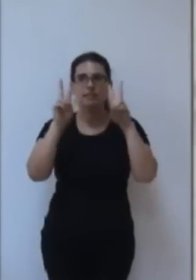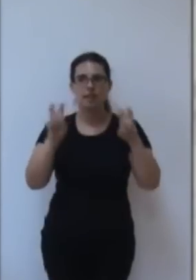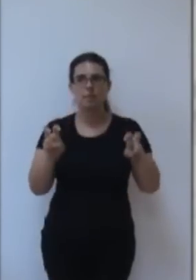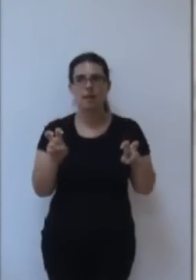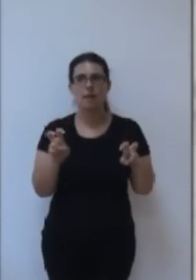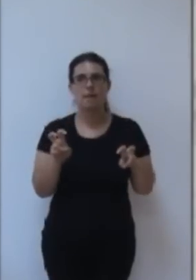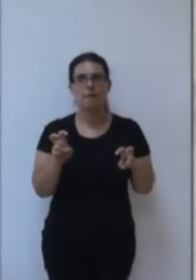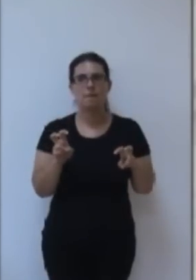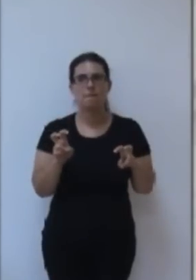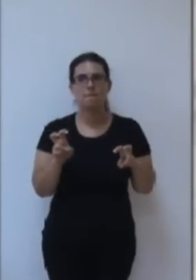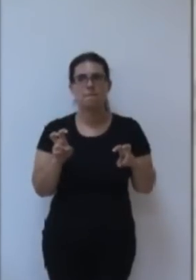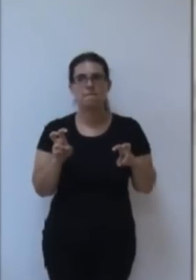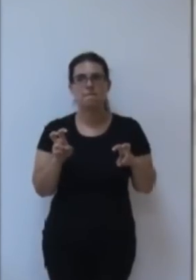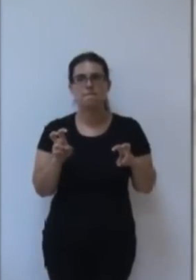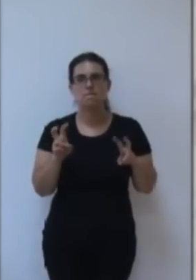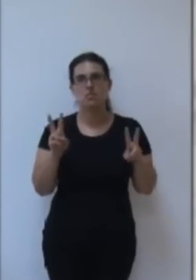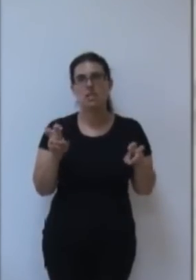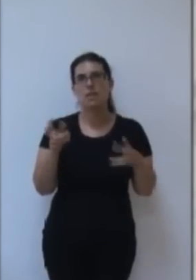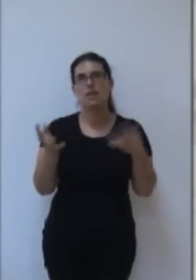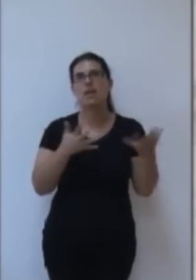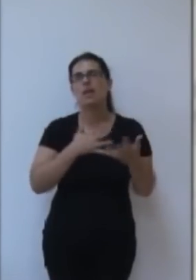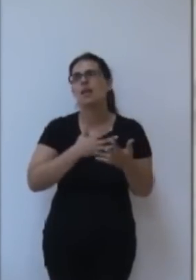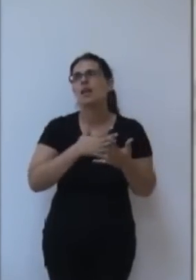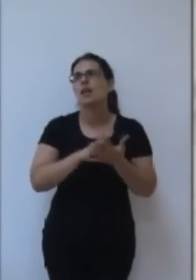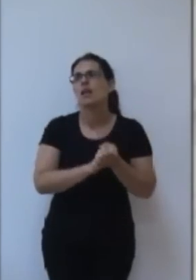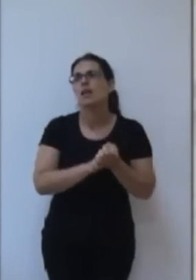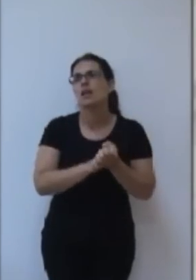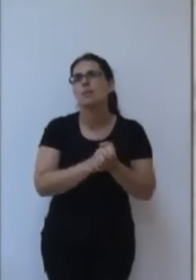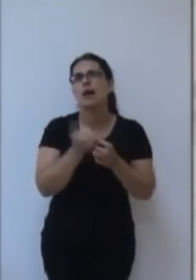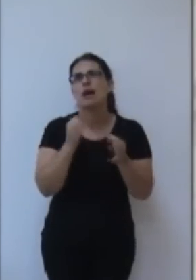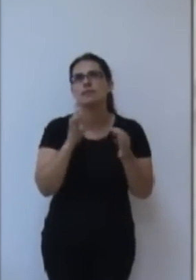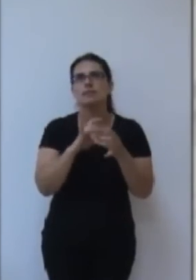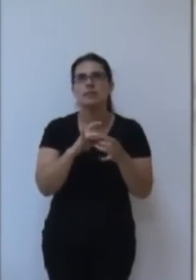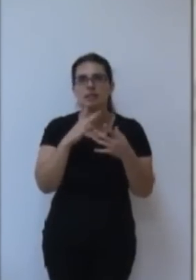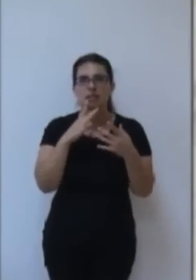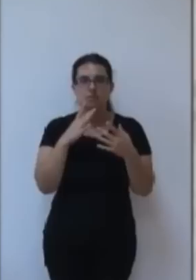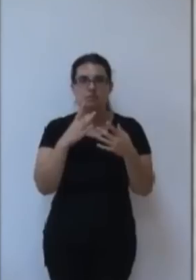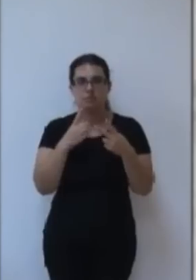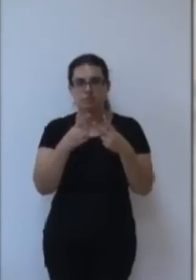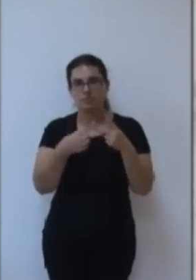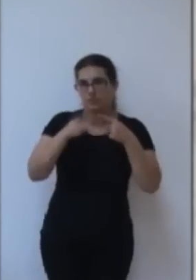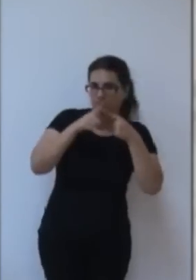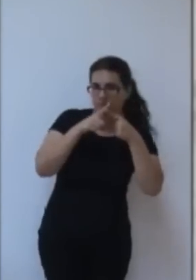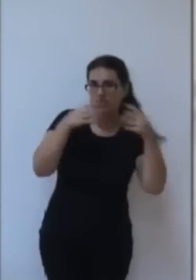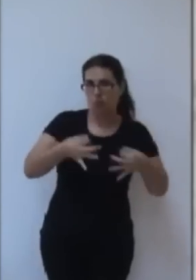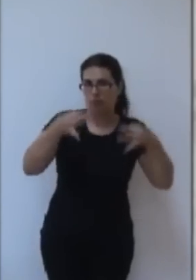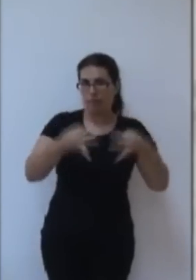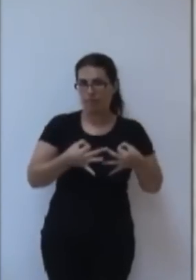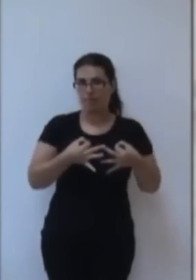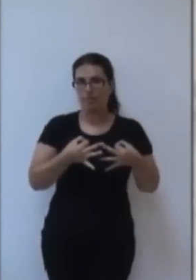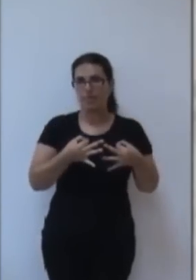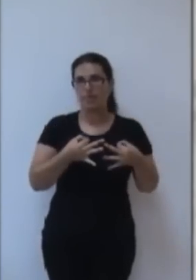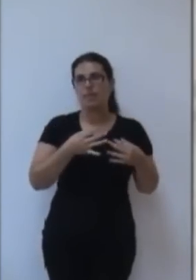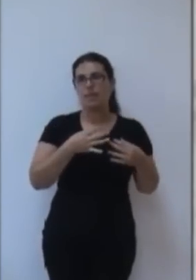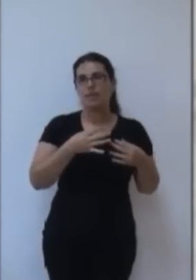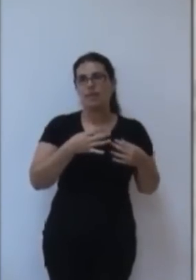lo que es la parte de seguridad, ¿no? Decimos no solo calidad, sino seguridad